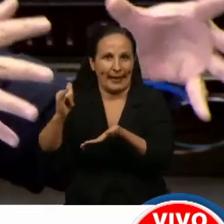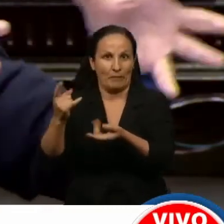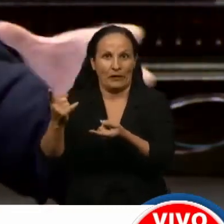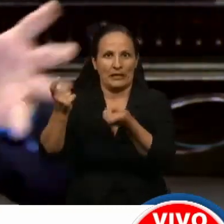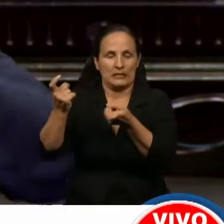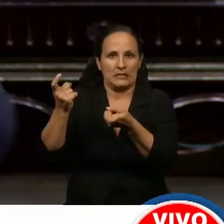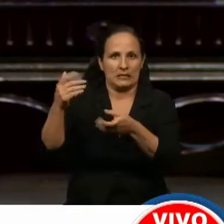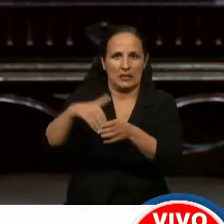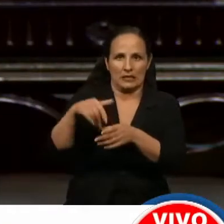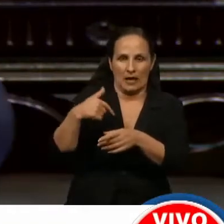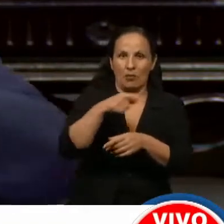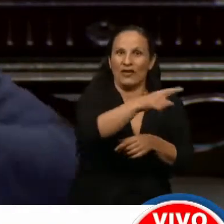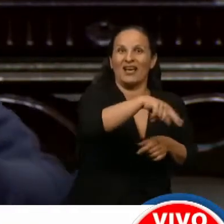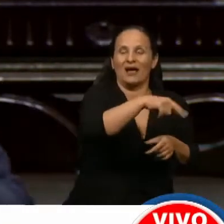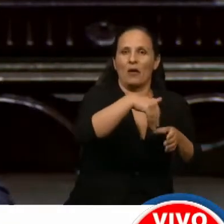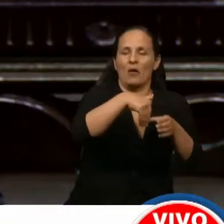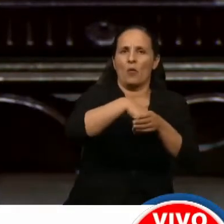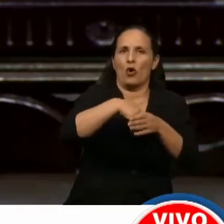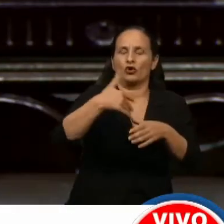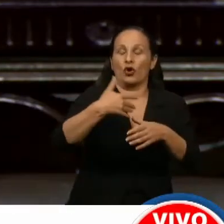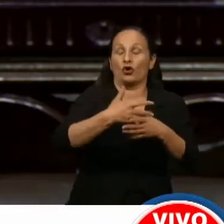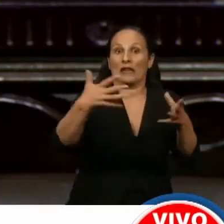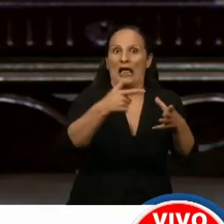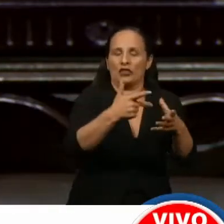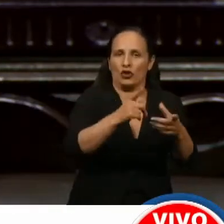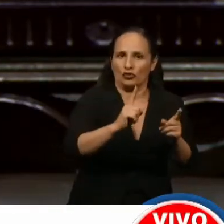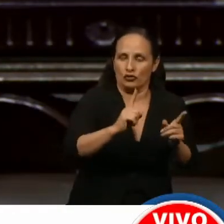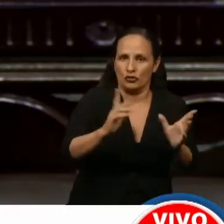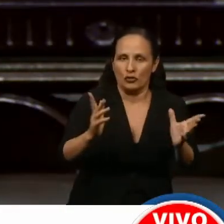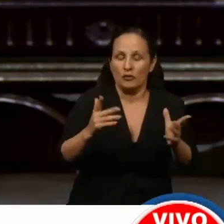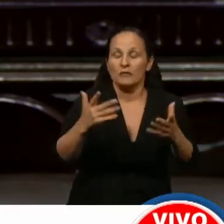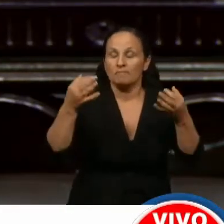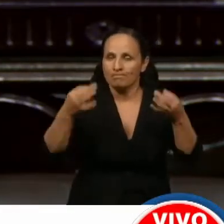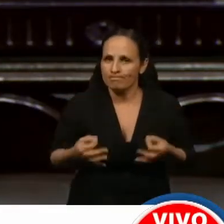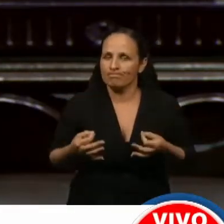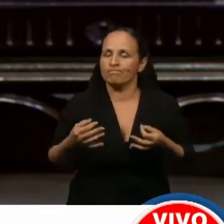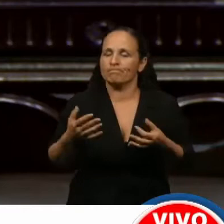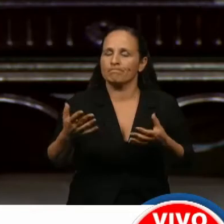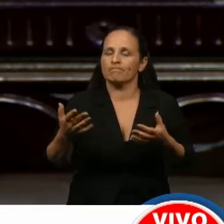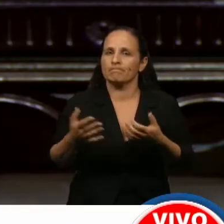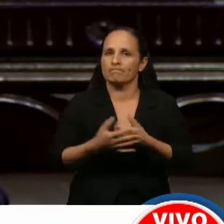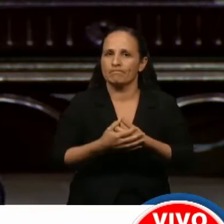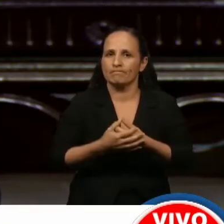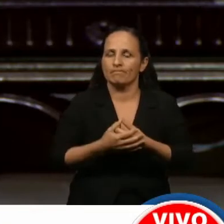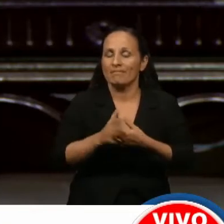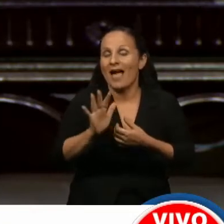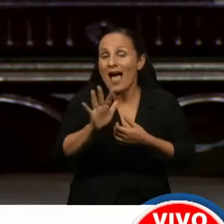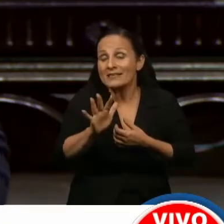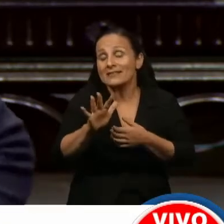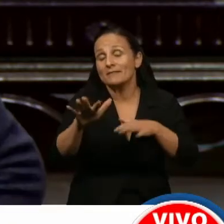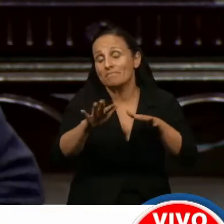la campaña, porque los otros no tienen tantos votos. Entonces, lo cierto, que este tipo de